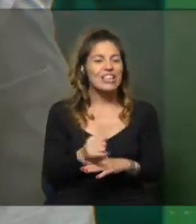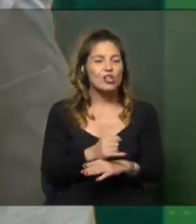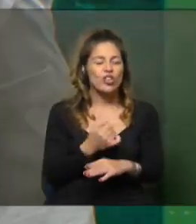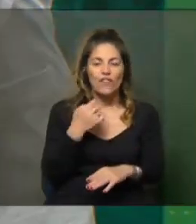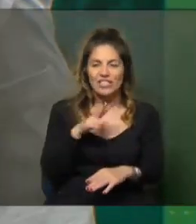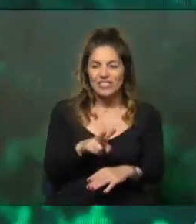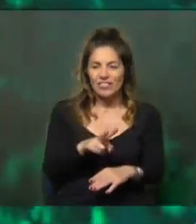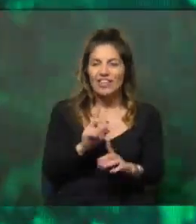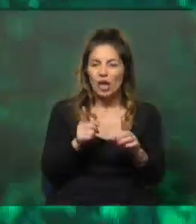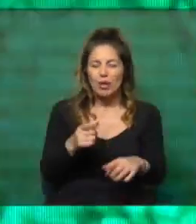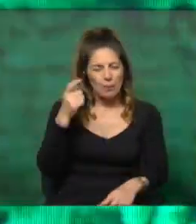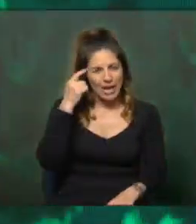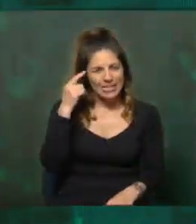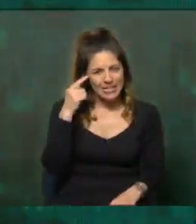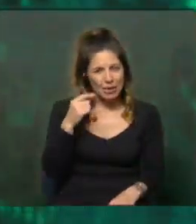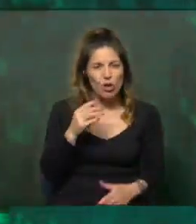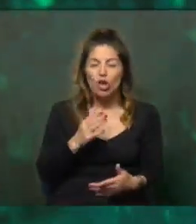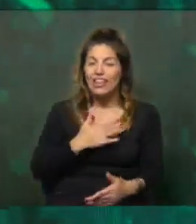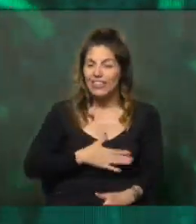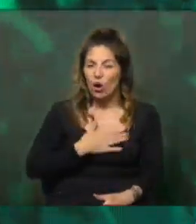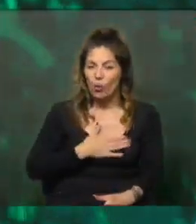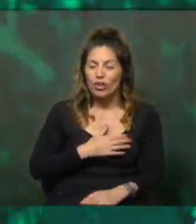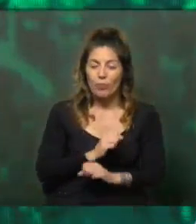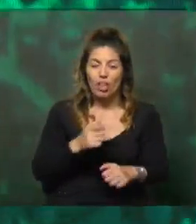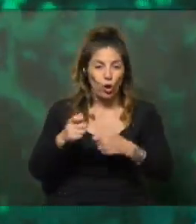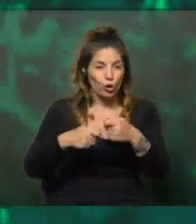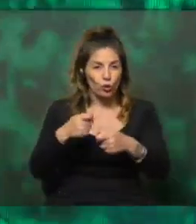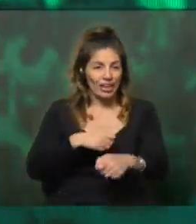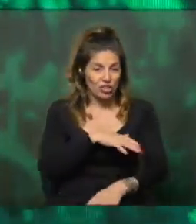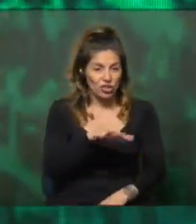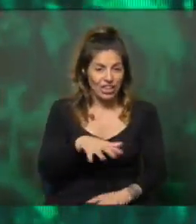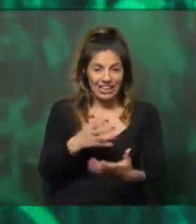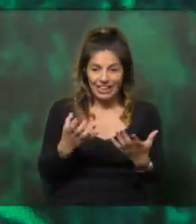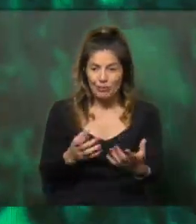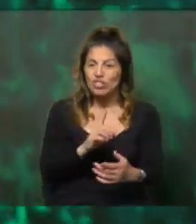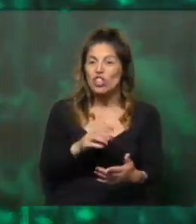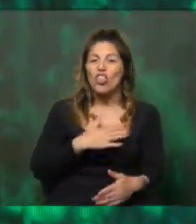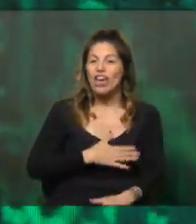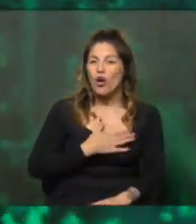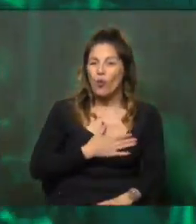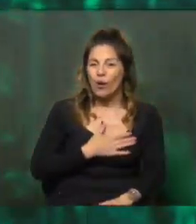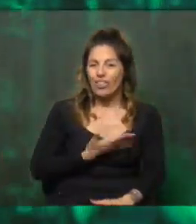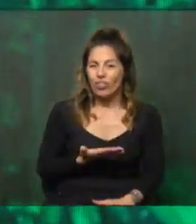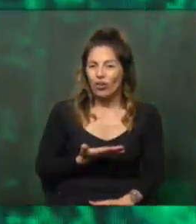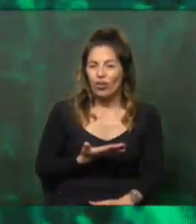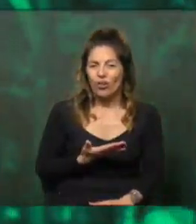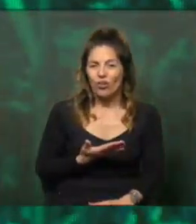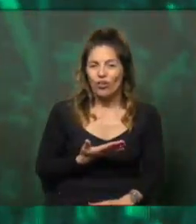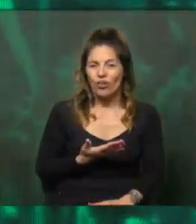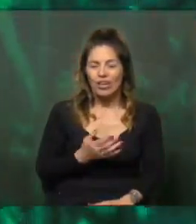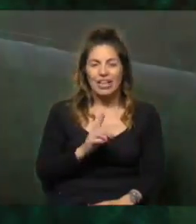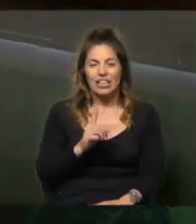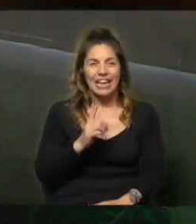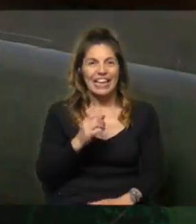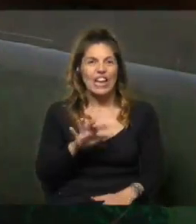visibles tangibles también pensemos en lo que estamos de acuerdo para poder construir la sociedad que queremos si no estamos de acuerdo eventualmente que V realismo de estado si